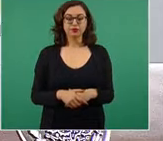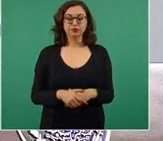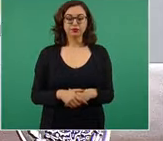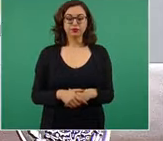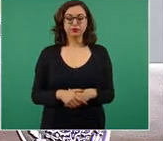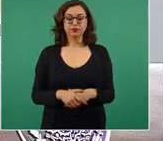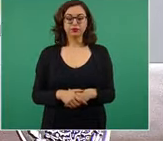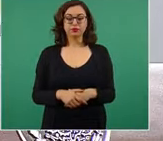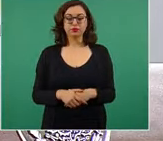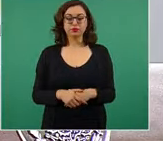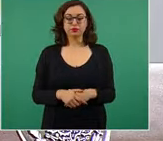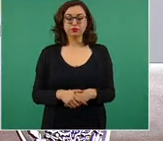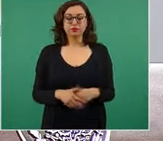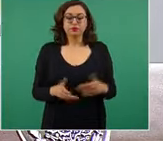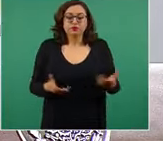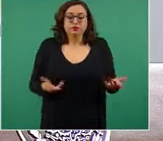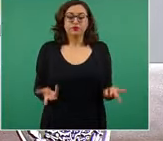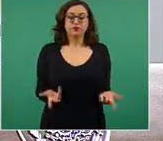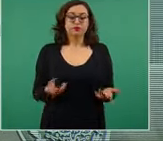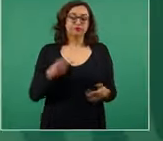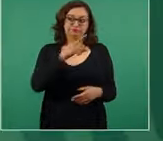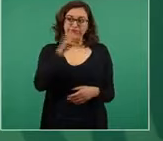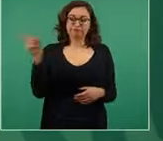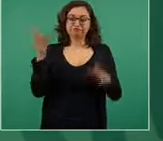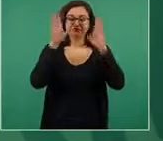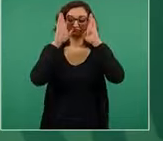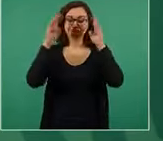porque pues son conservadores,